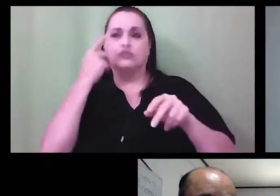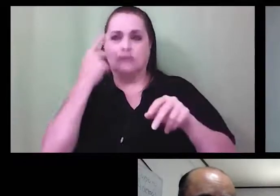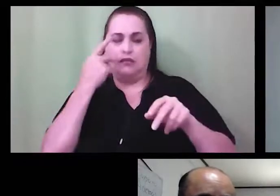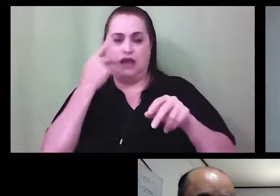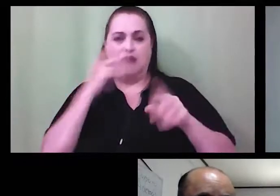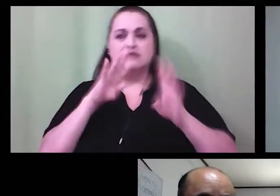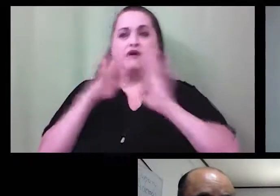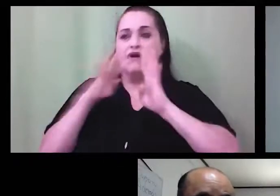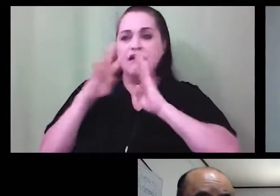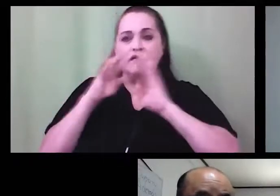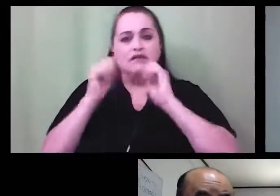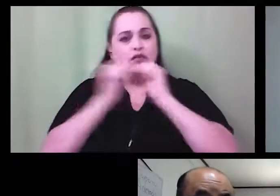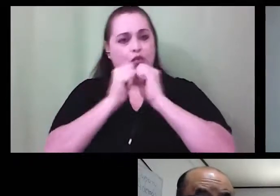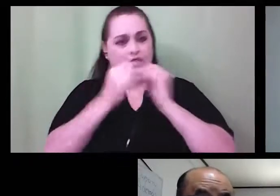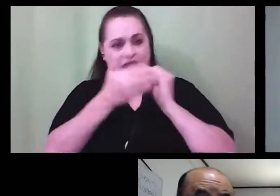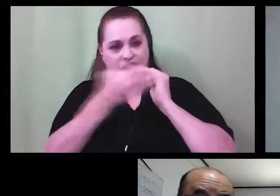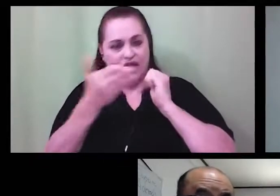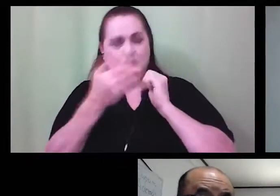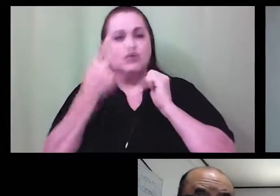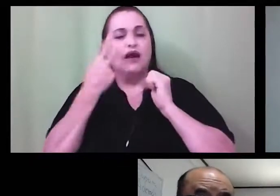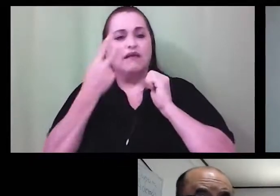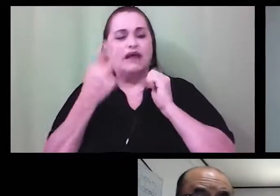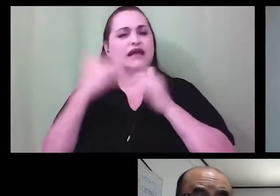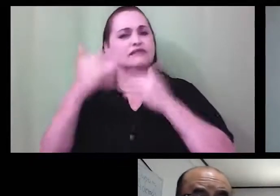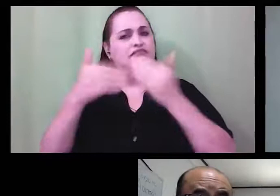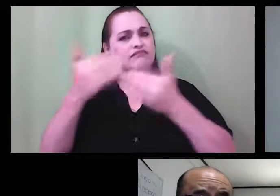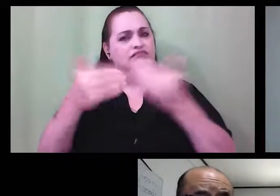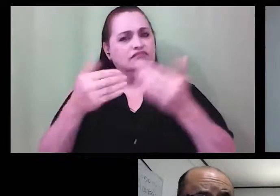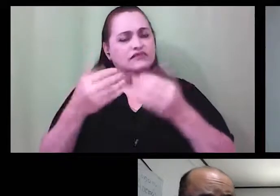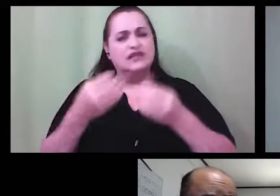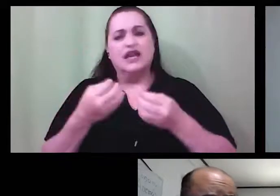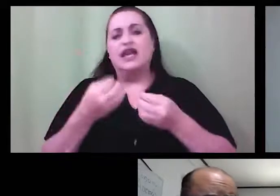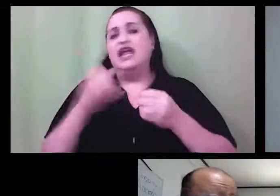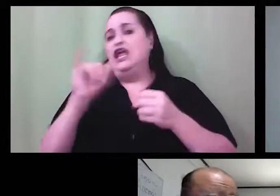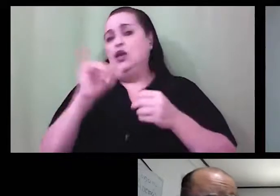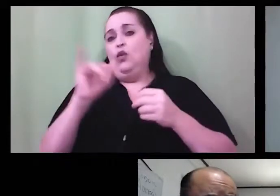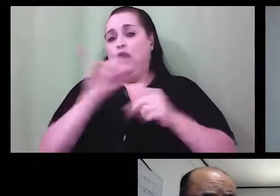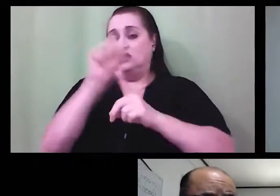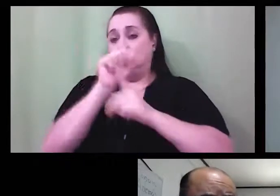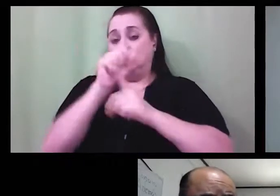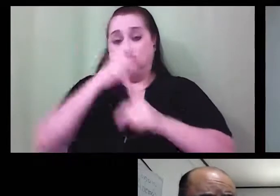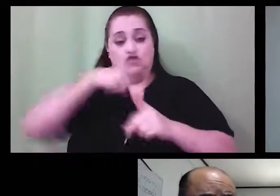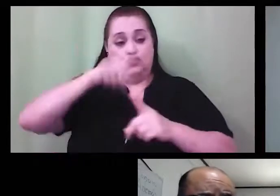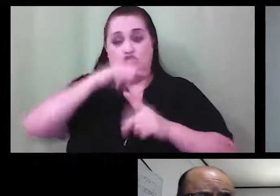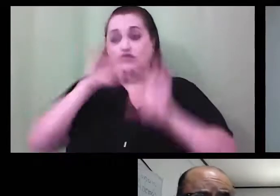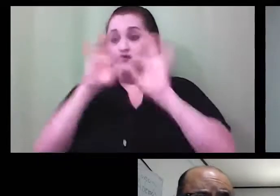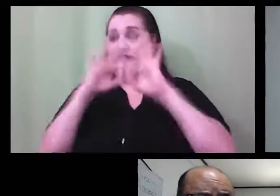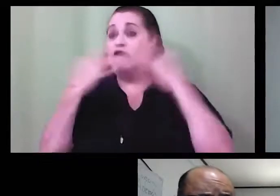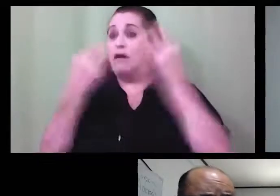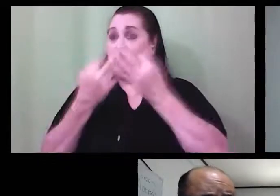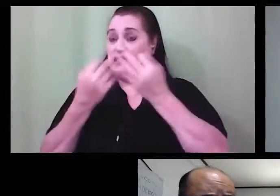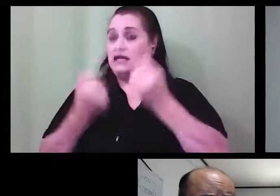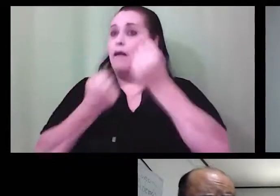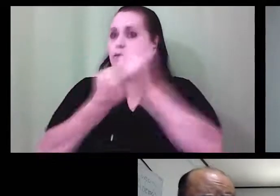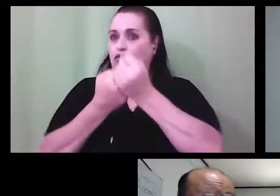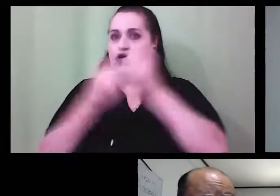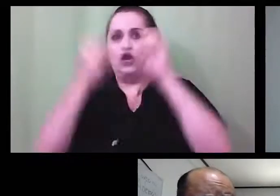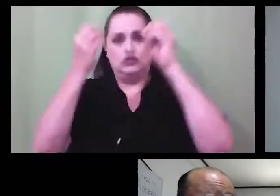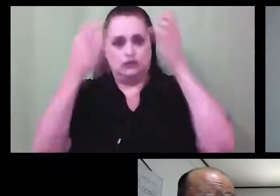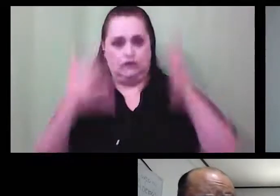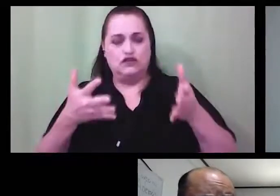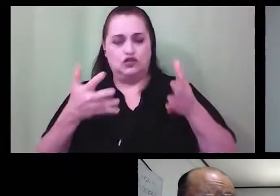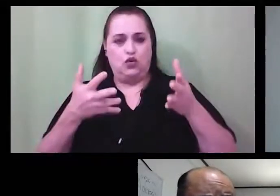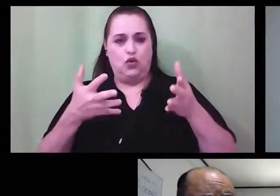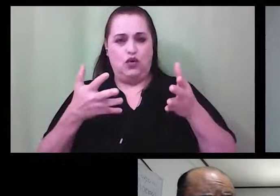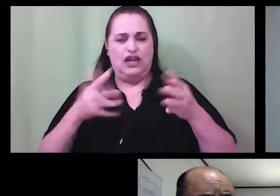conversen con ellos para ver, porque en muchos casos, como es el caso nuestro, esas familias van a apoyar a los profesores. No nos